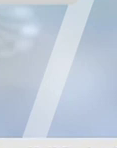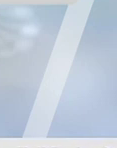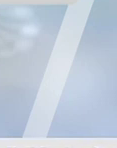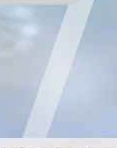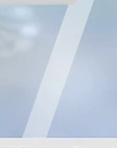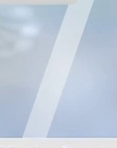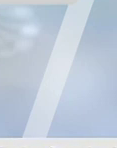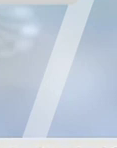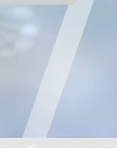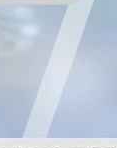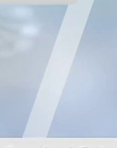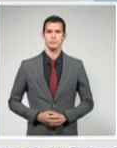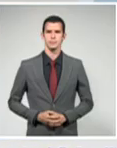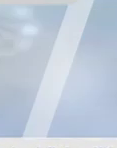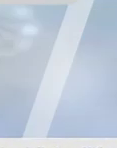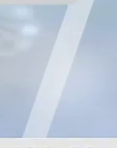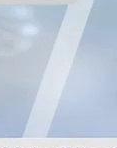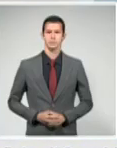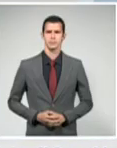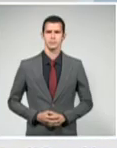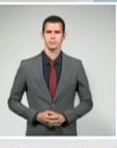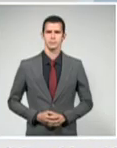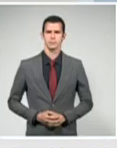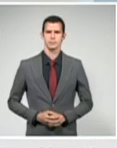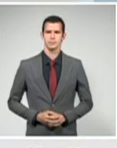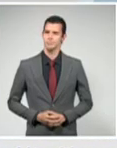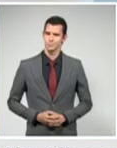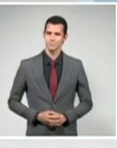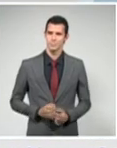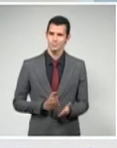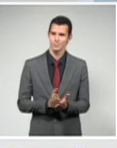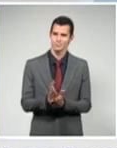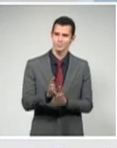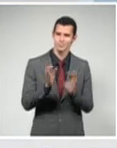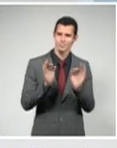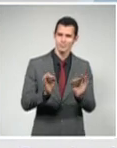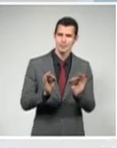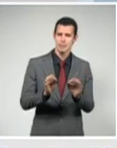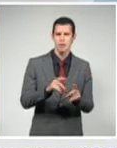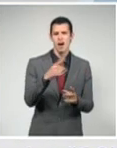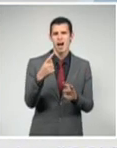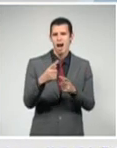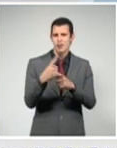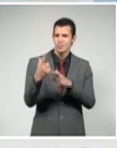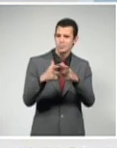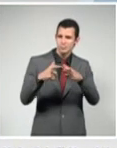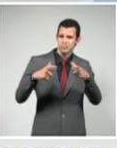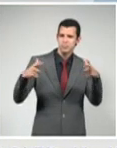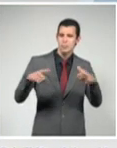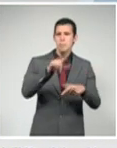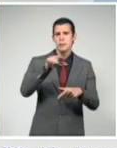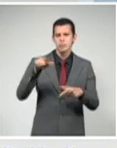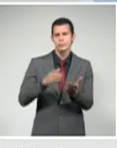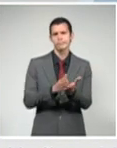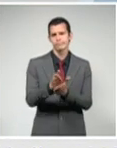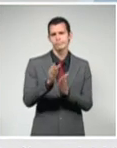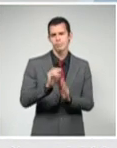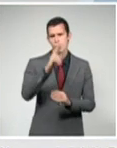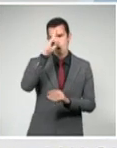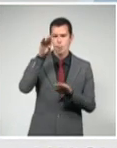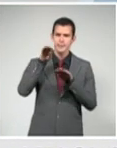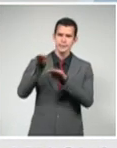mantiene ingresado una cifra todavía elevada de casos. Estamos hablando de casos activos,